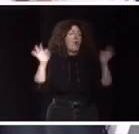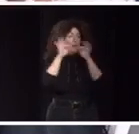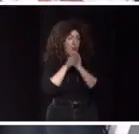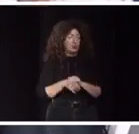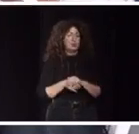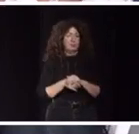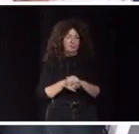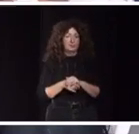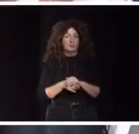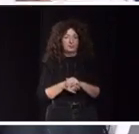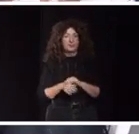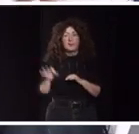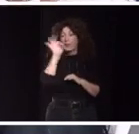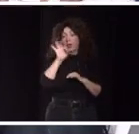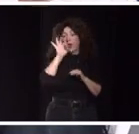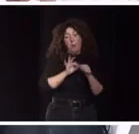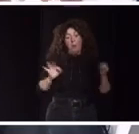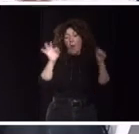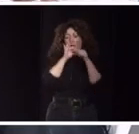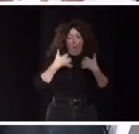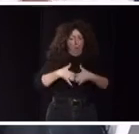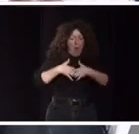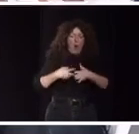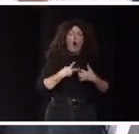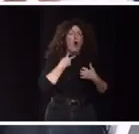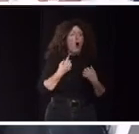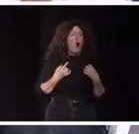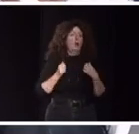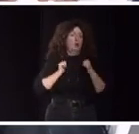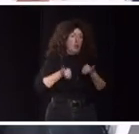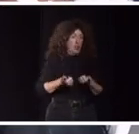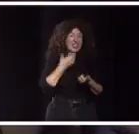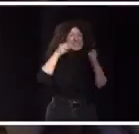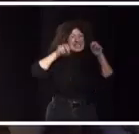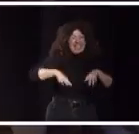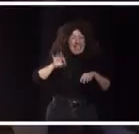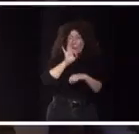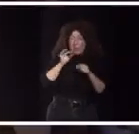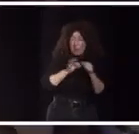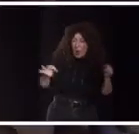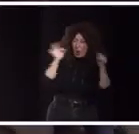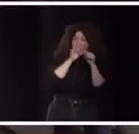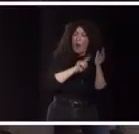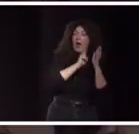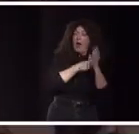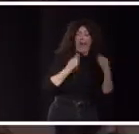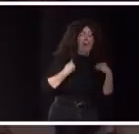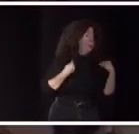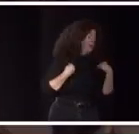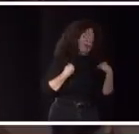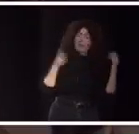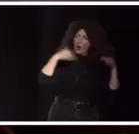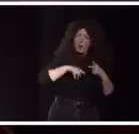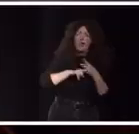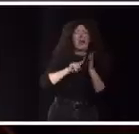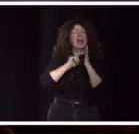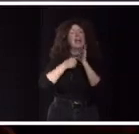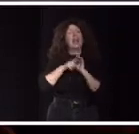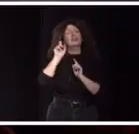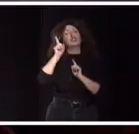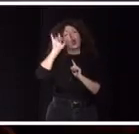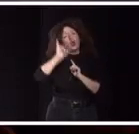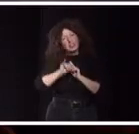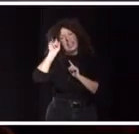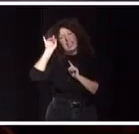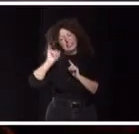Podemos ha sido el motor de esas transformaciones. Sin Podemos no habría ley de vivienda, ni ley solo sí es sí, ni ley trans, ni